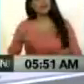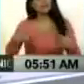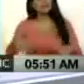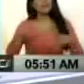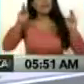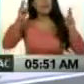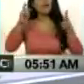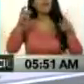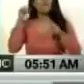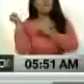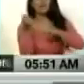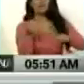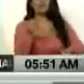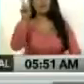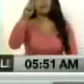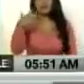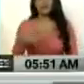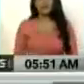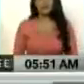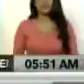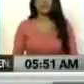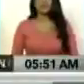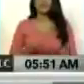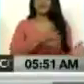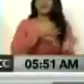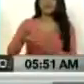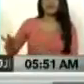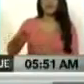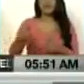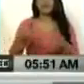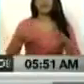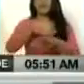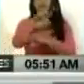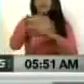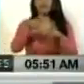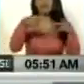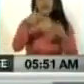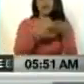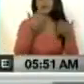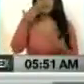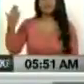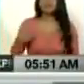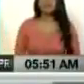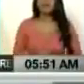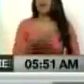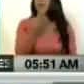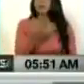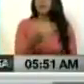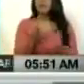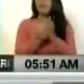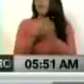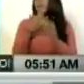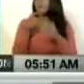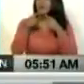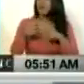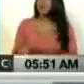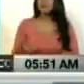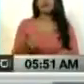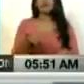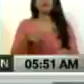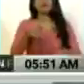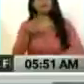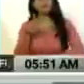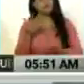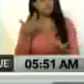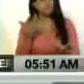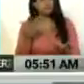béisbol de nuestro país. Vamos con el Nacional, que ven en sus pantallas. Dice, piden beneficios procesales para policías presos por